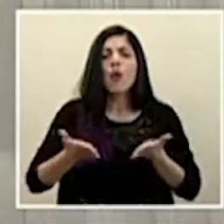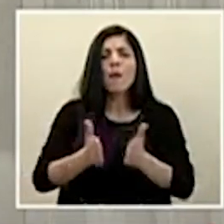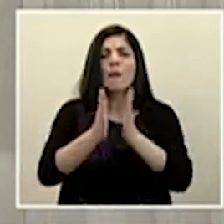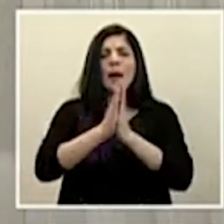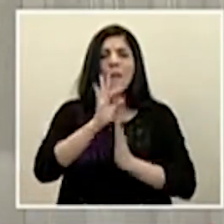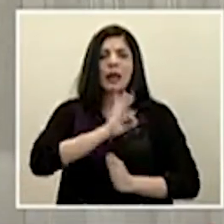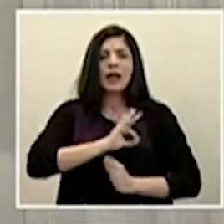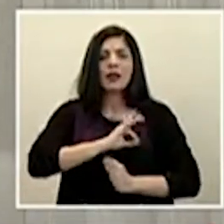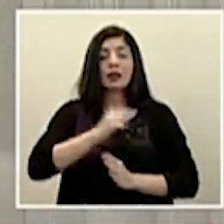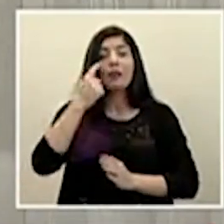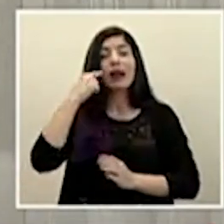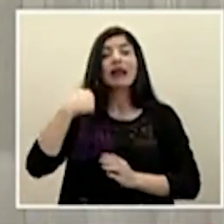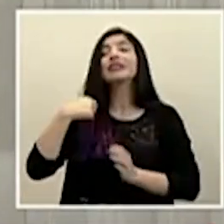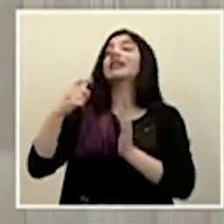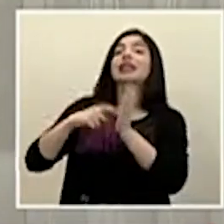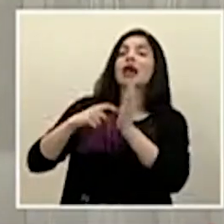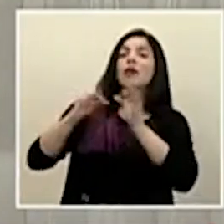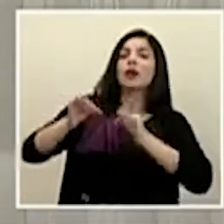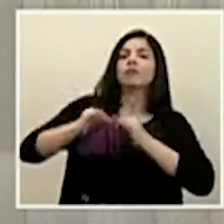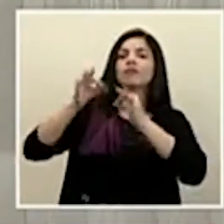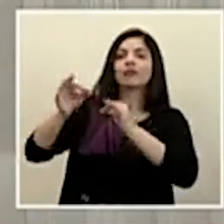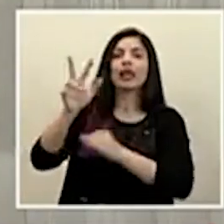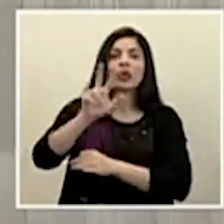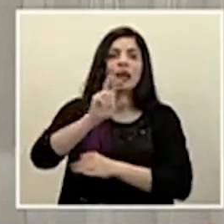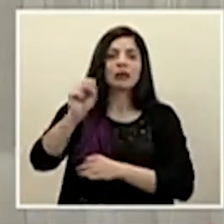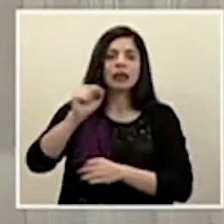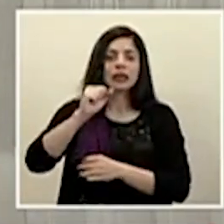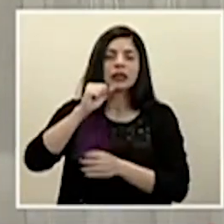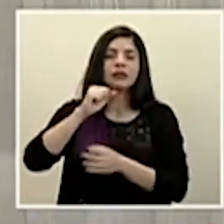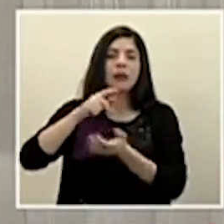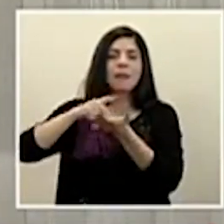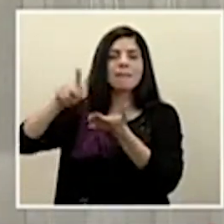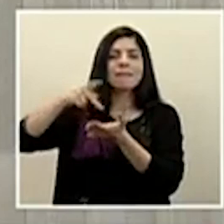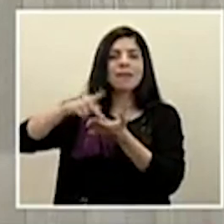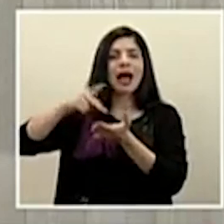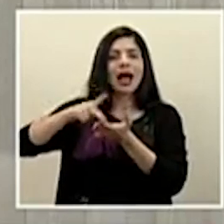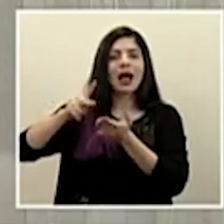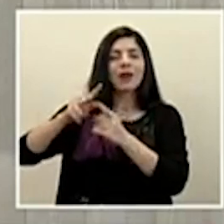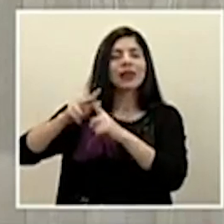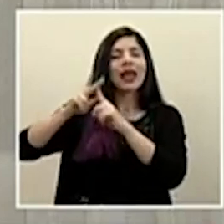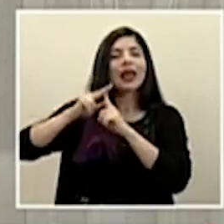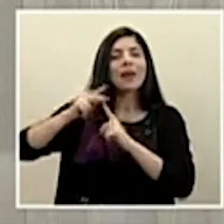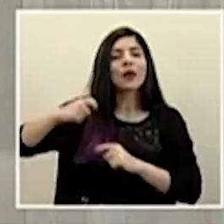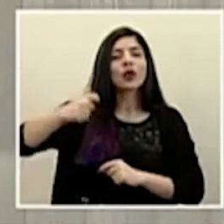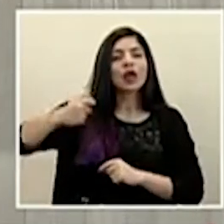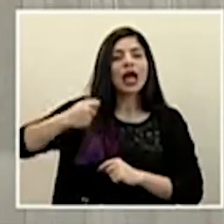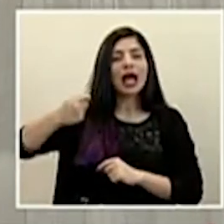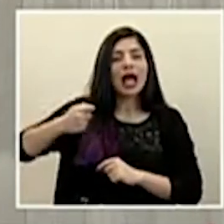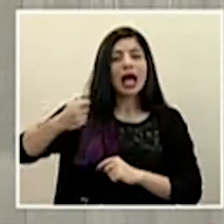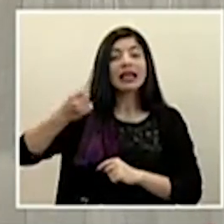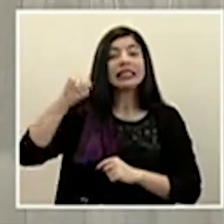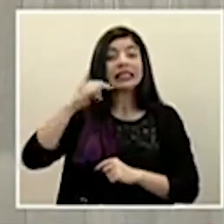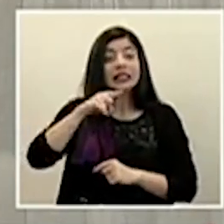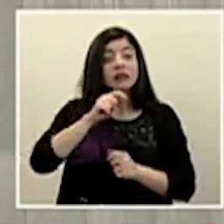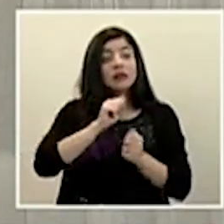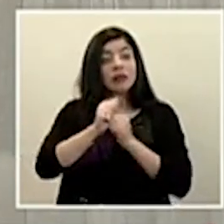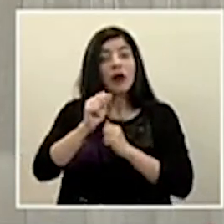de postergar por 3 meses el pago de los créditos hipotecarios si califican para